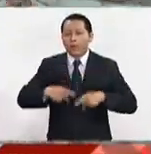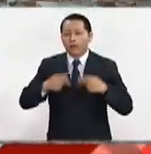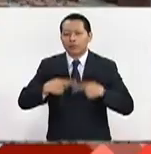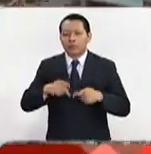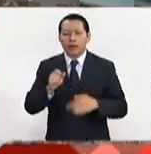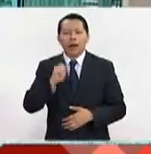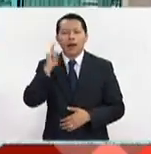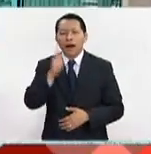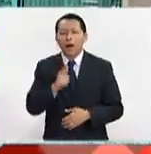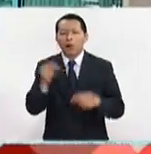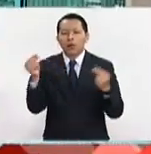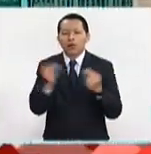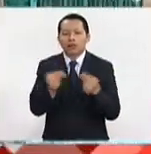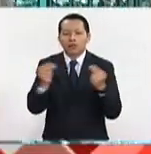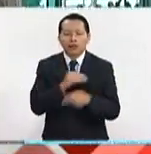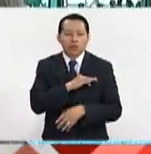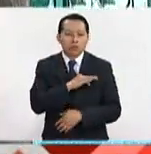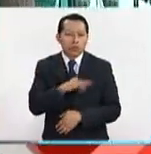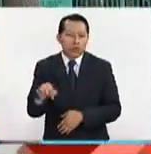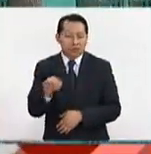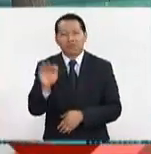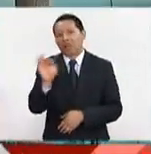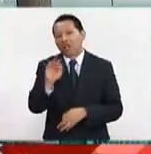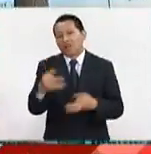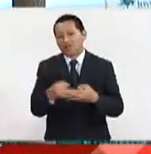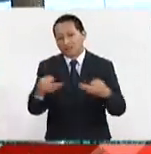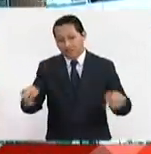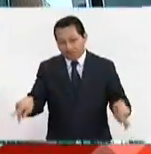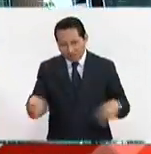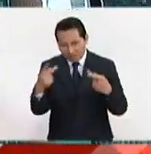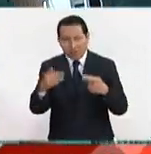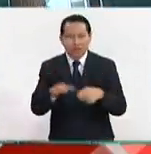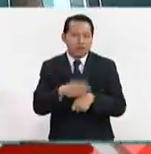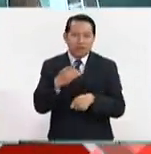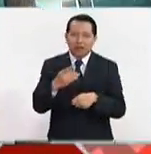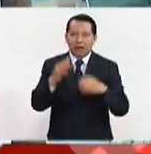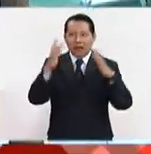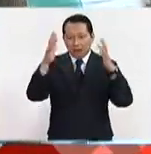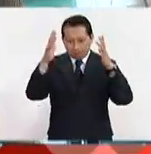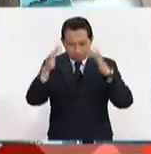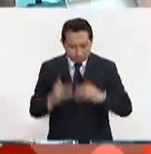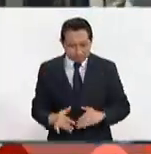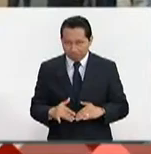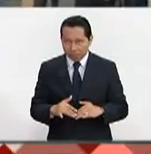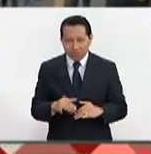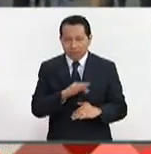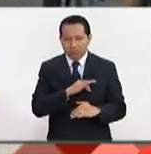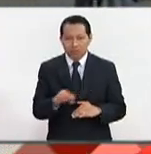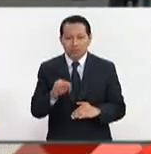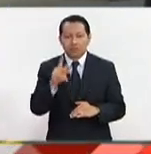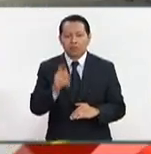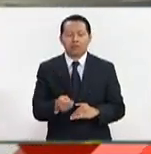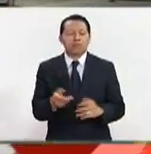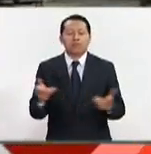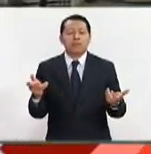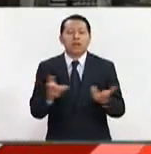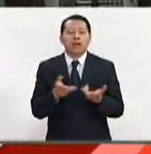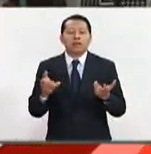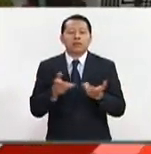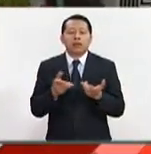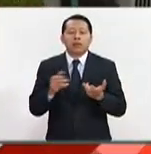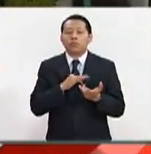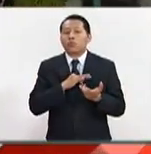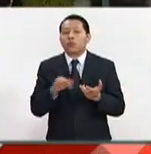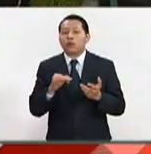en la necesidad de vender terrenos a caso de que haya sido pérdida total, estamos haciendo una